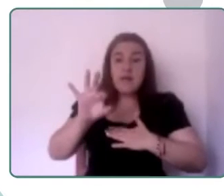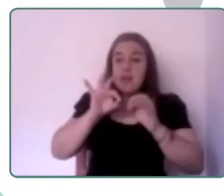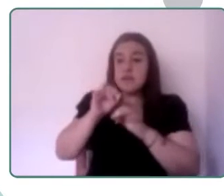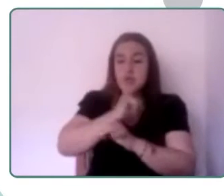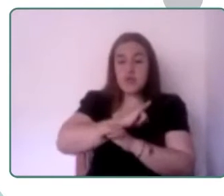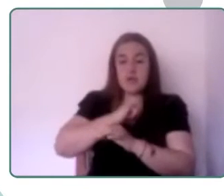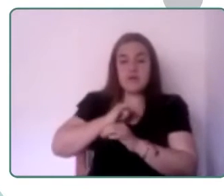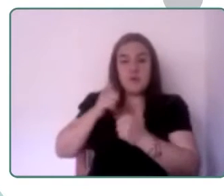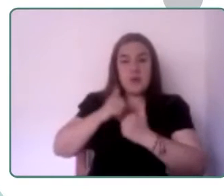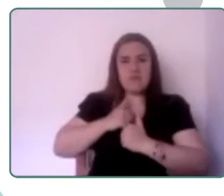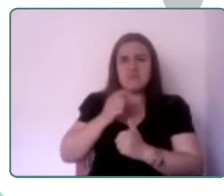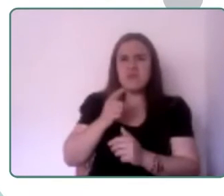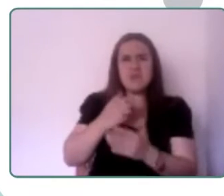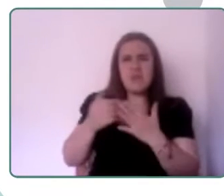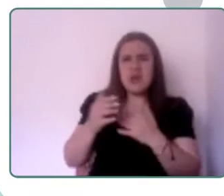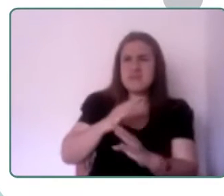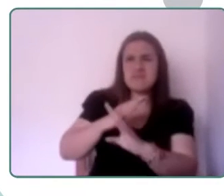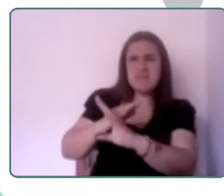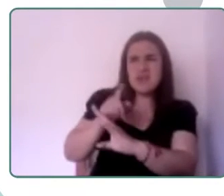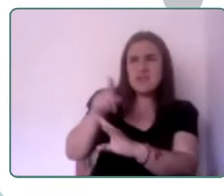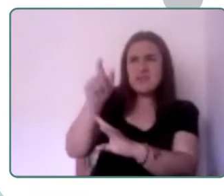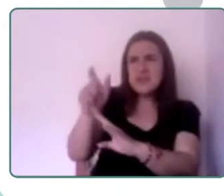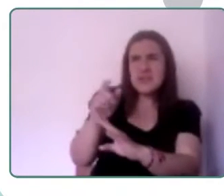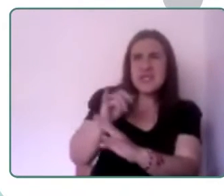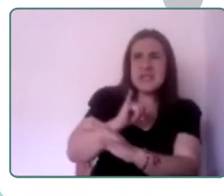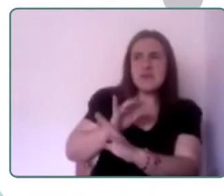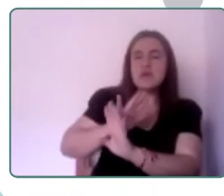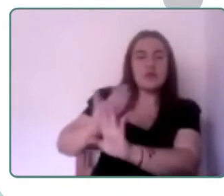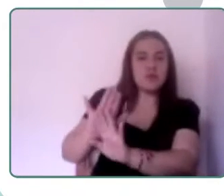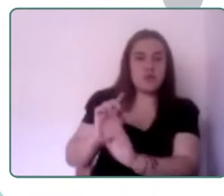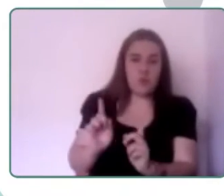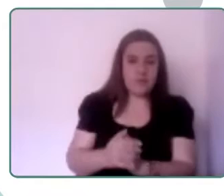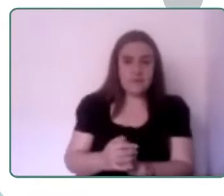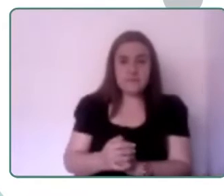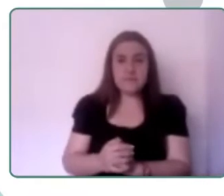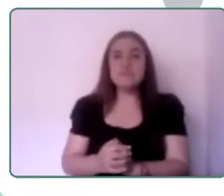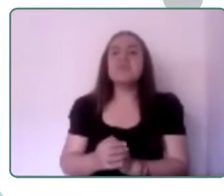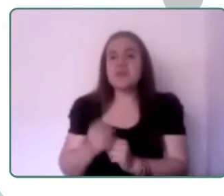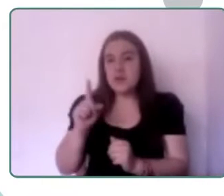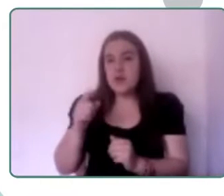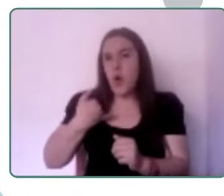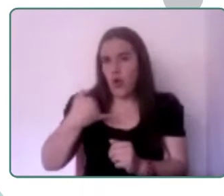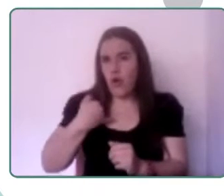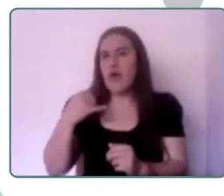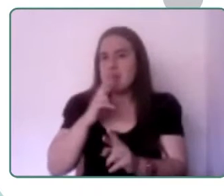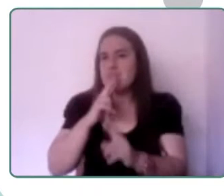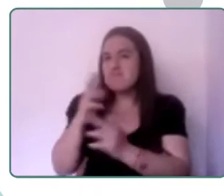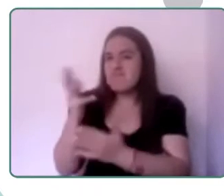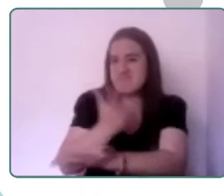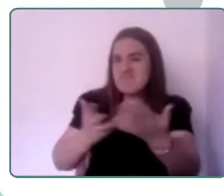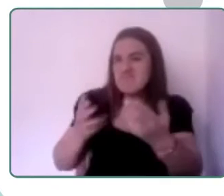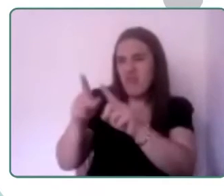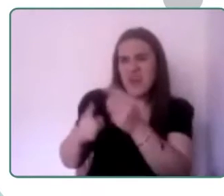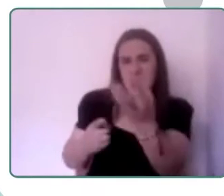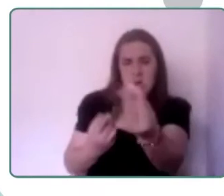tener censura hacia ello, y se relacionan con mucha facilidad con personas de diferentes grupos etarios y